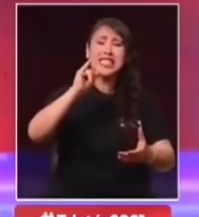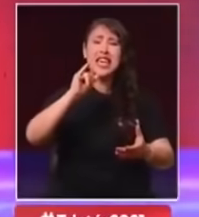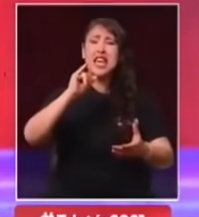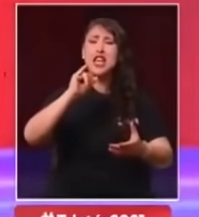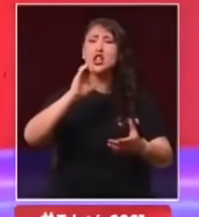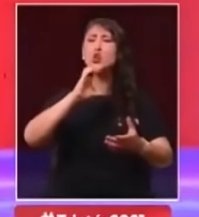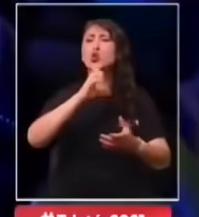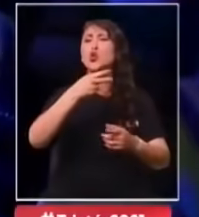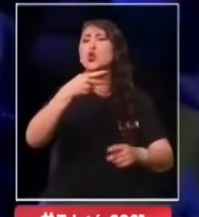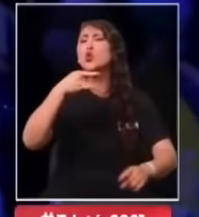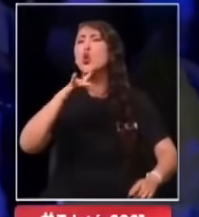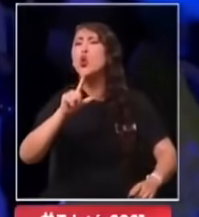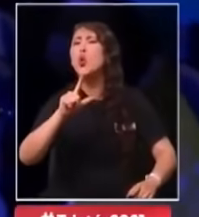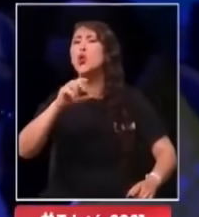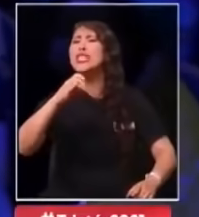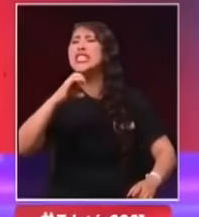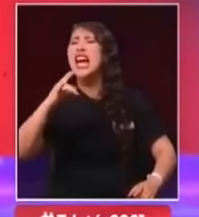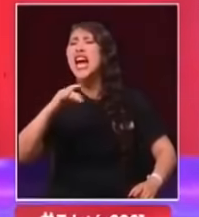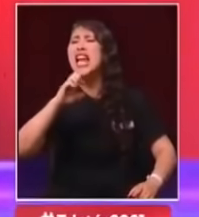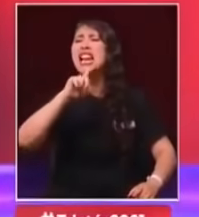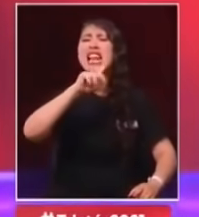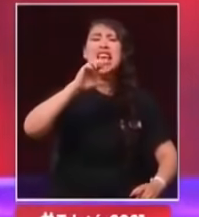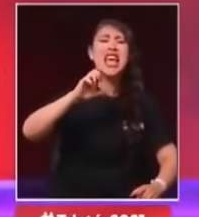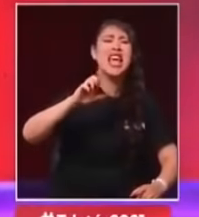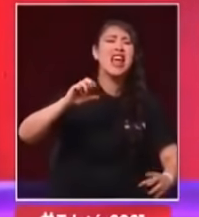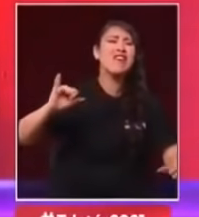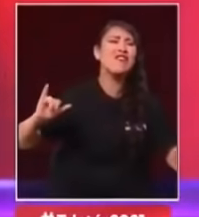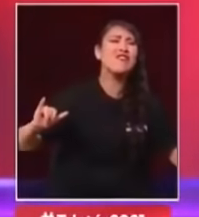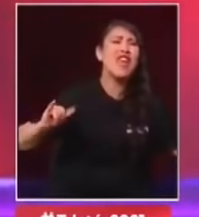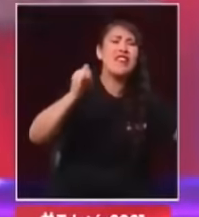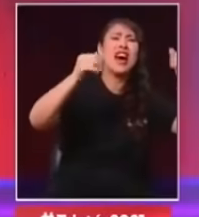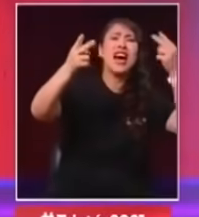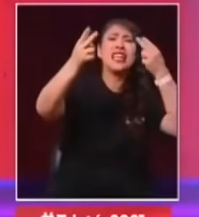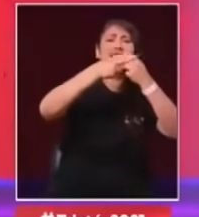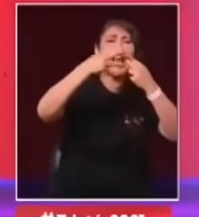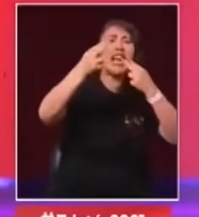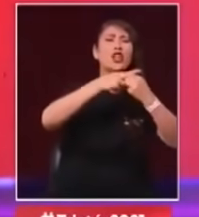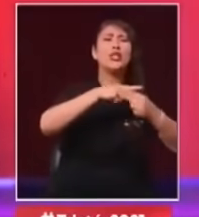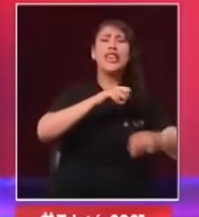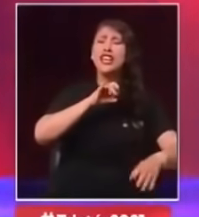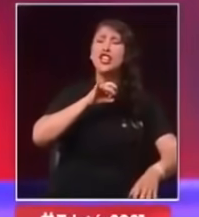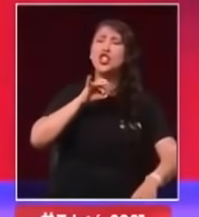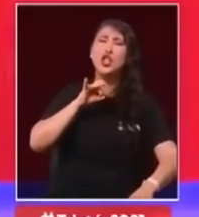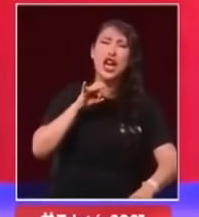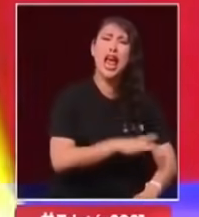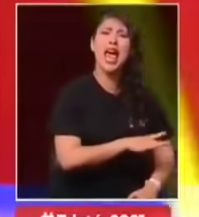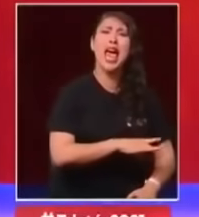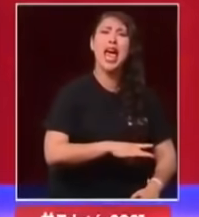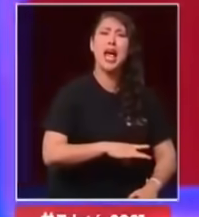¡Chichocha! ¡Lele! ¡Viva Teletón de Chile!